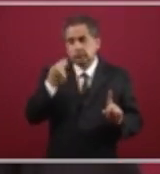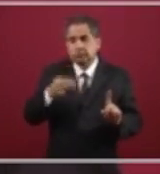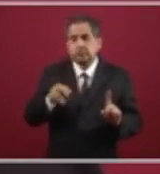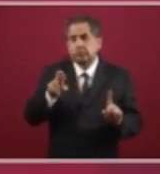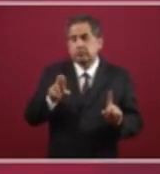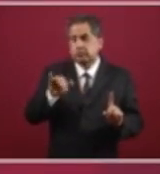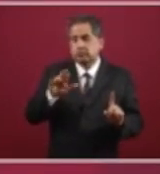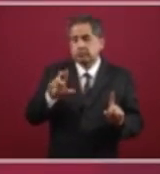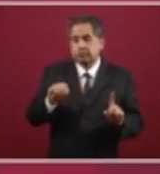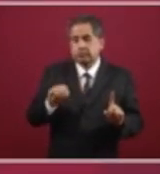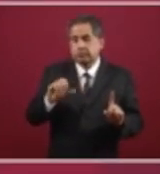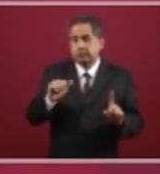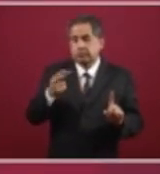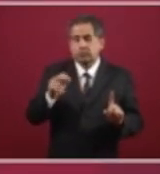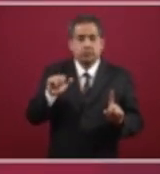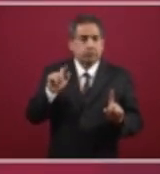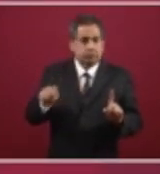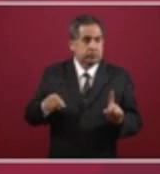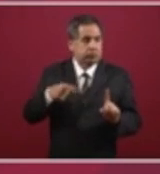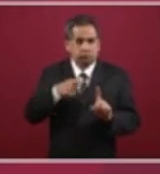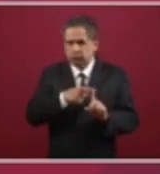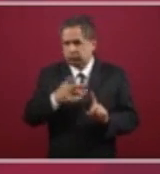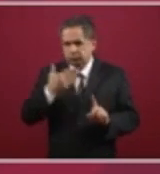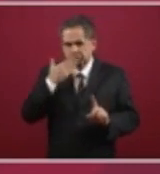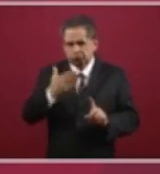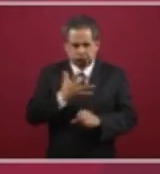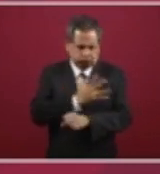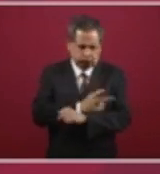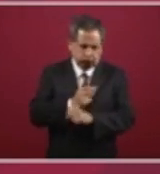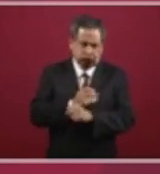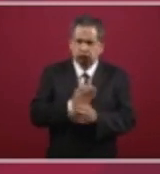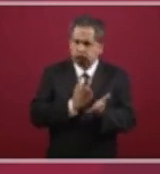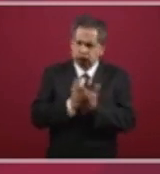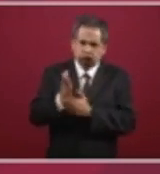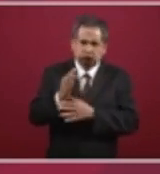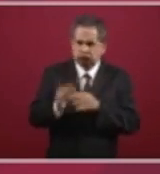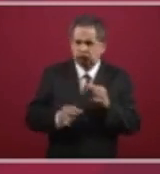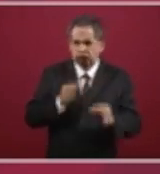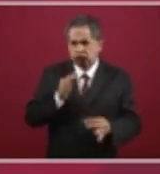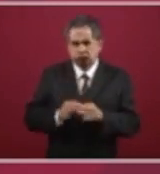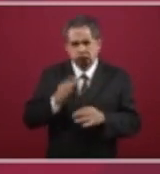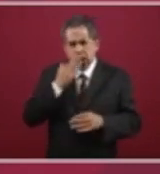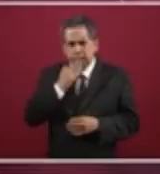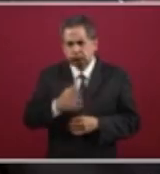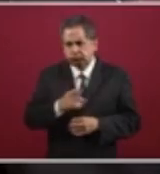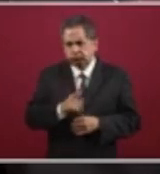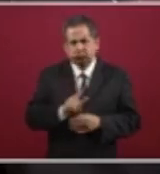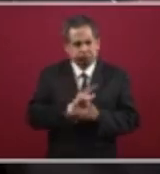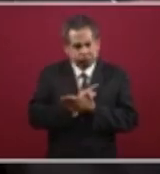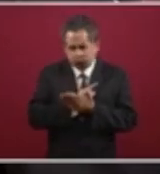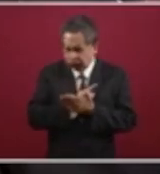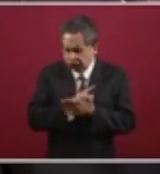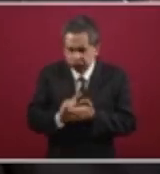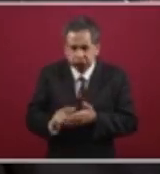Ricardo Agüet, que es un hombre íntegro, honesto, una gente limpia,